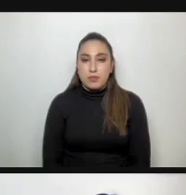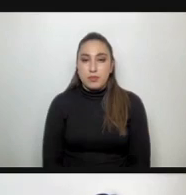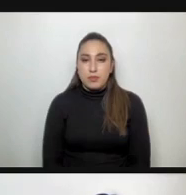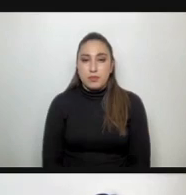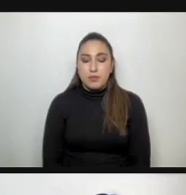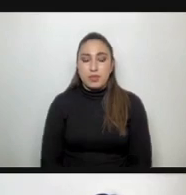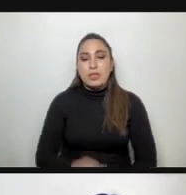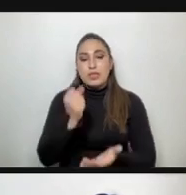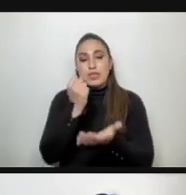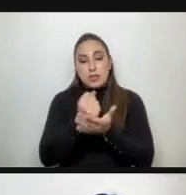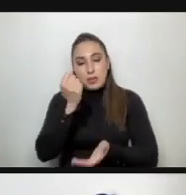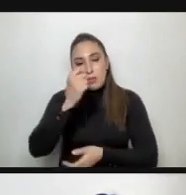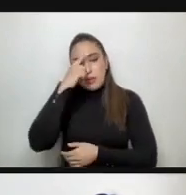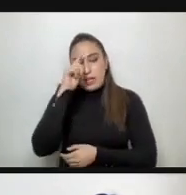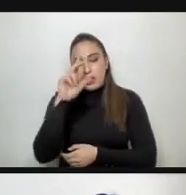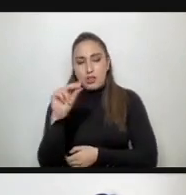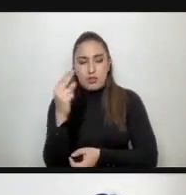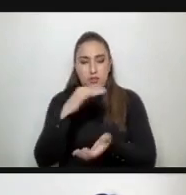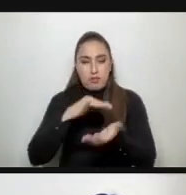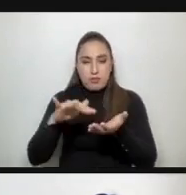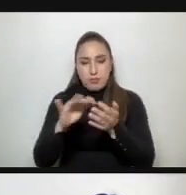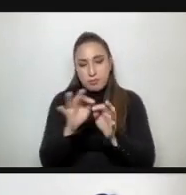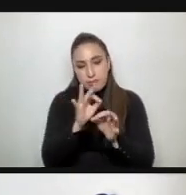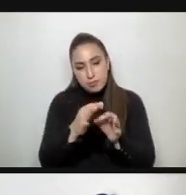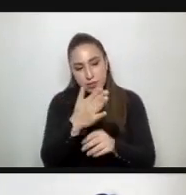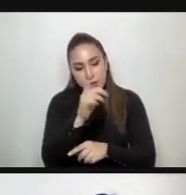Se aprueba la dispensa de la lectura, diputada.